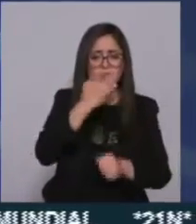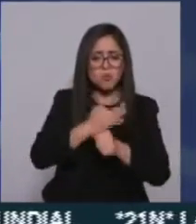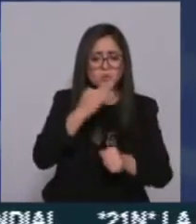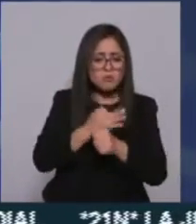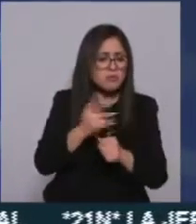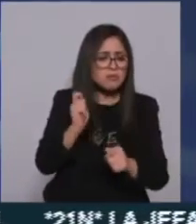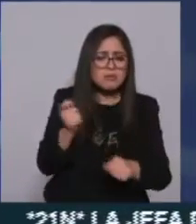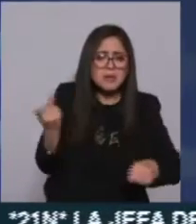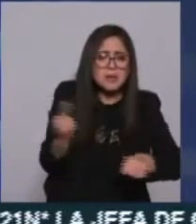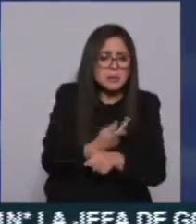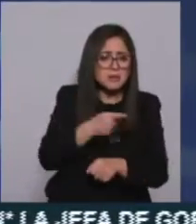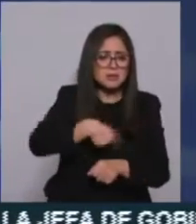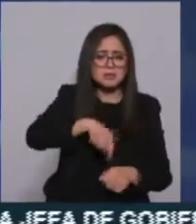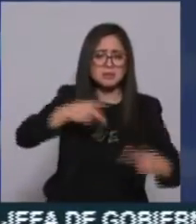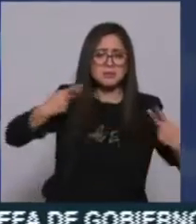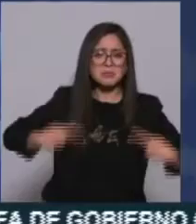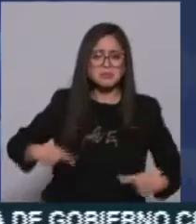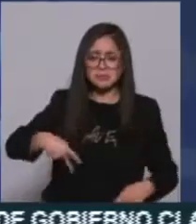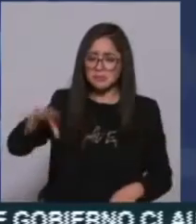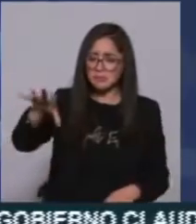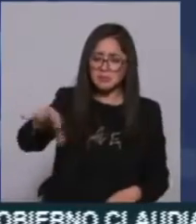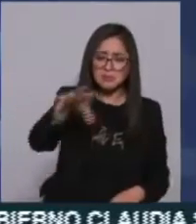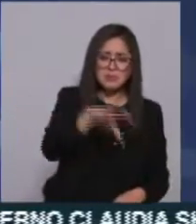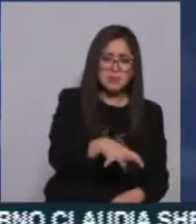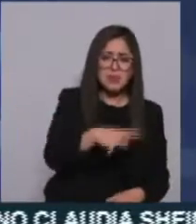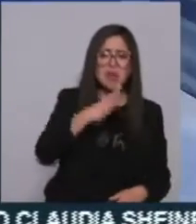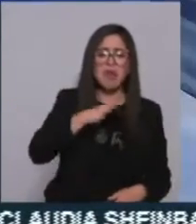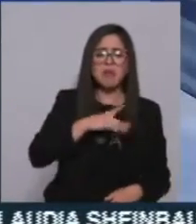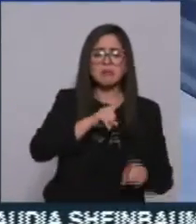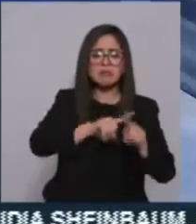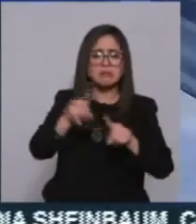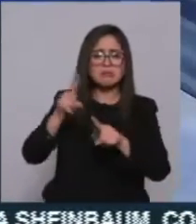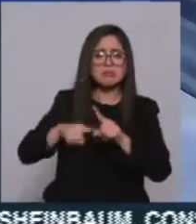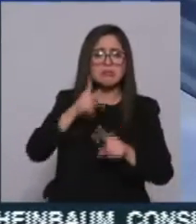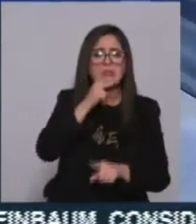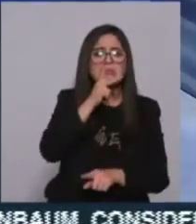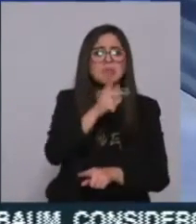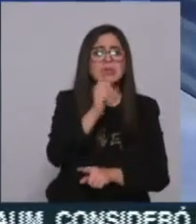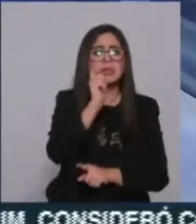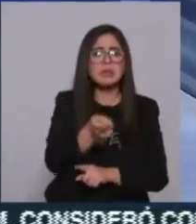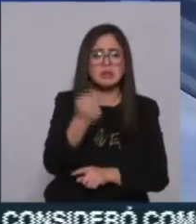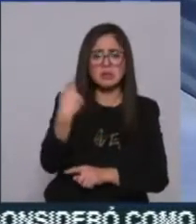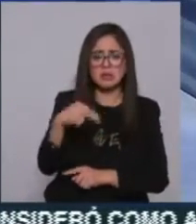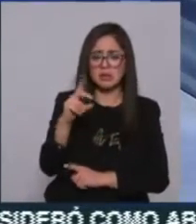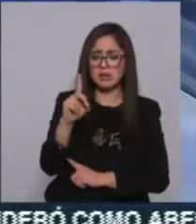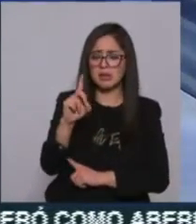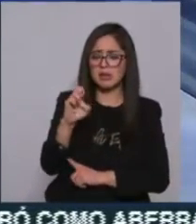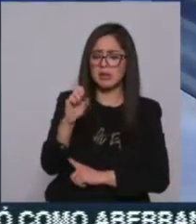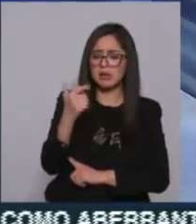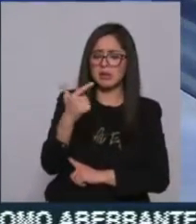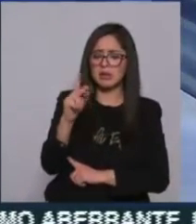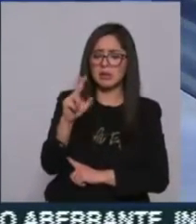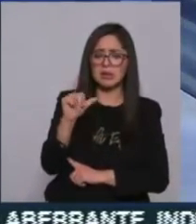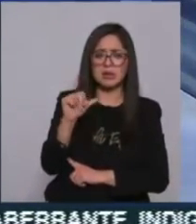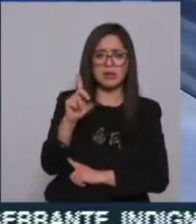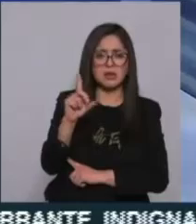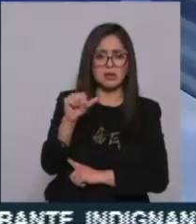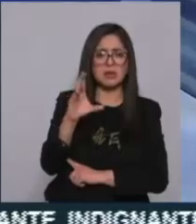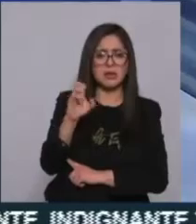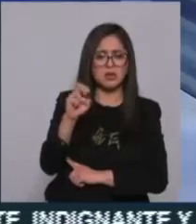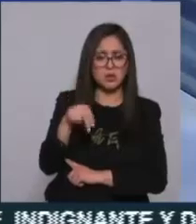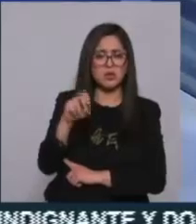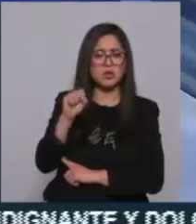sociedad, tenemos un par de palabras para definirla: degradación social. Y el horror empezó hace muchos